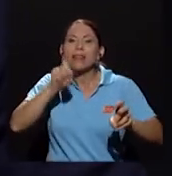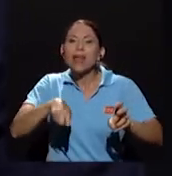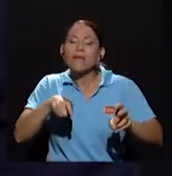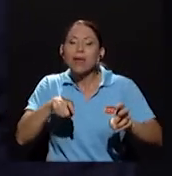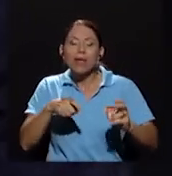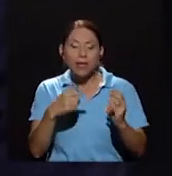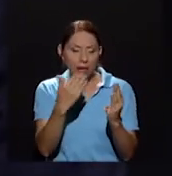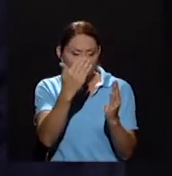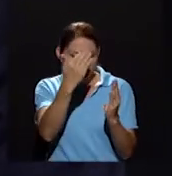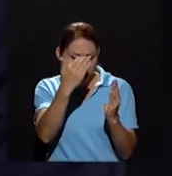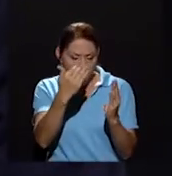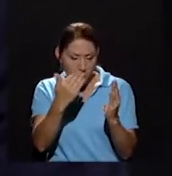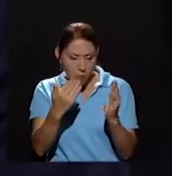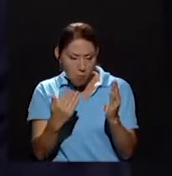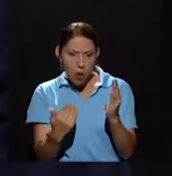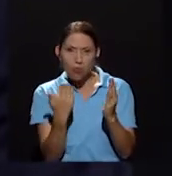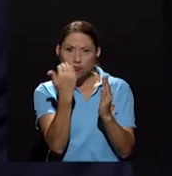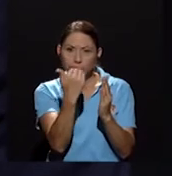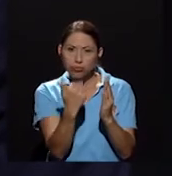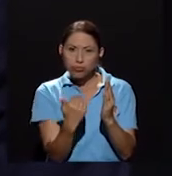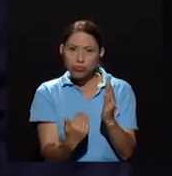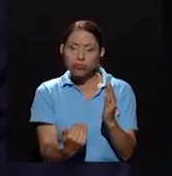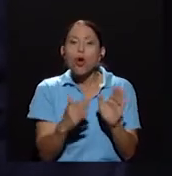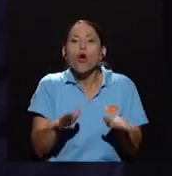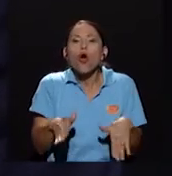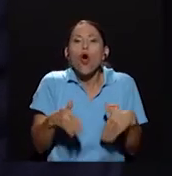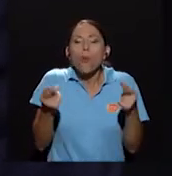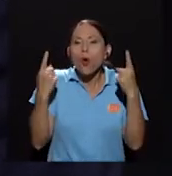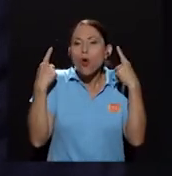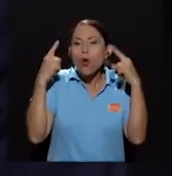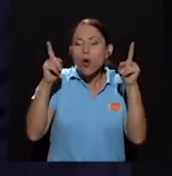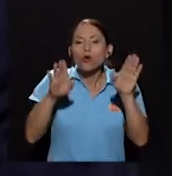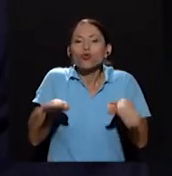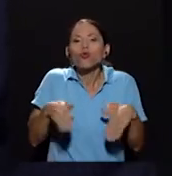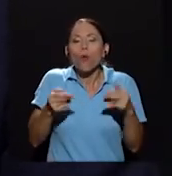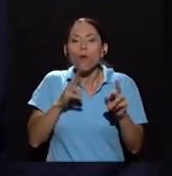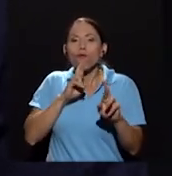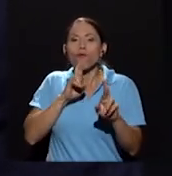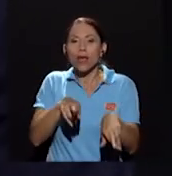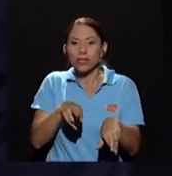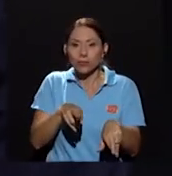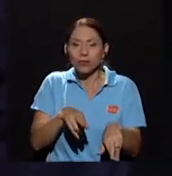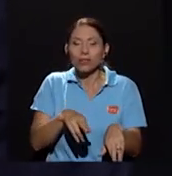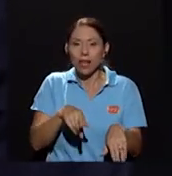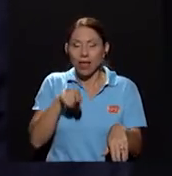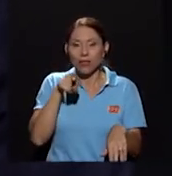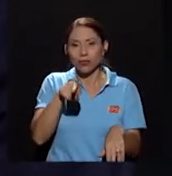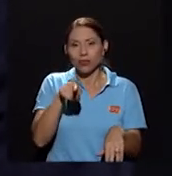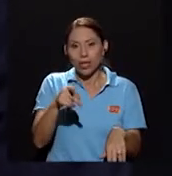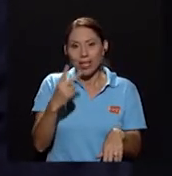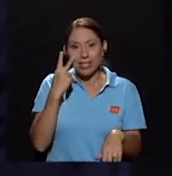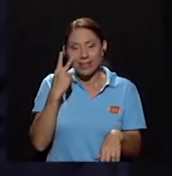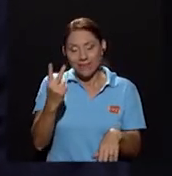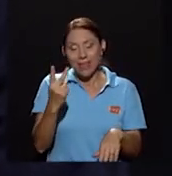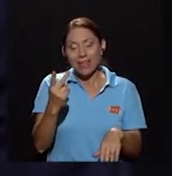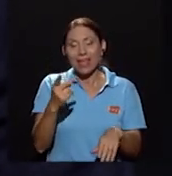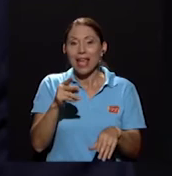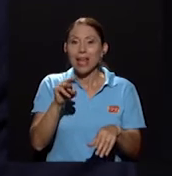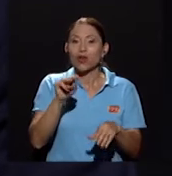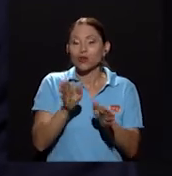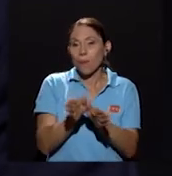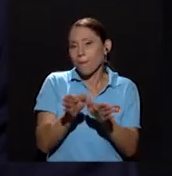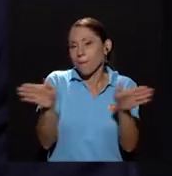se han obtenido los logros o los resultados que se pueden esbozar en macro indicadores o en